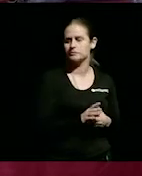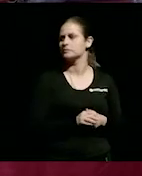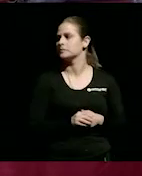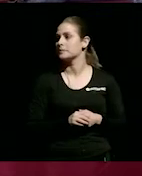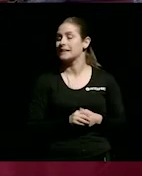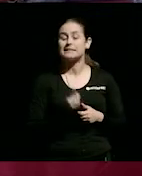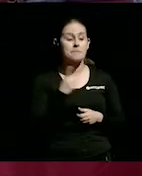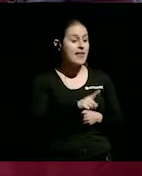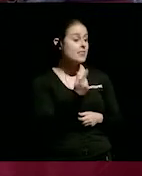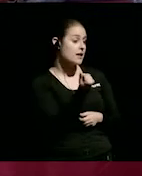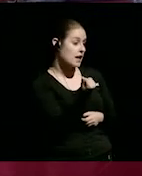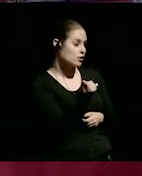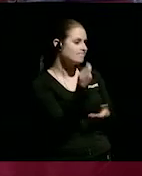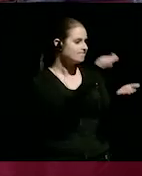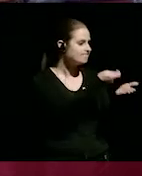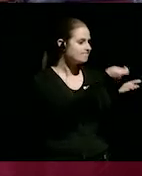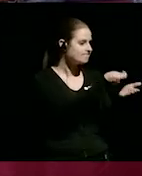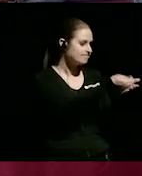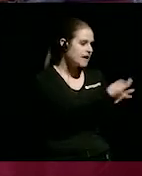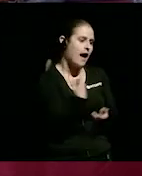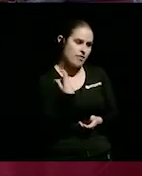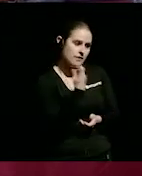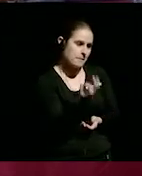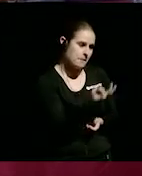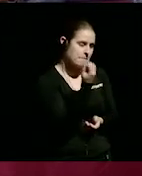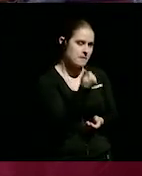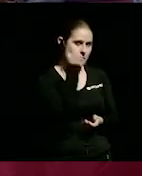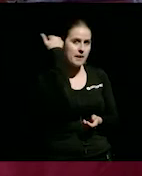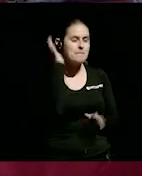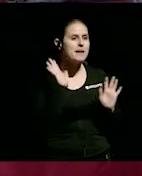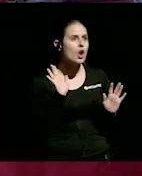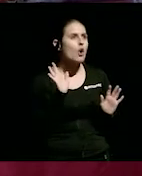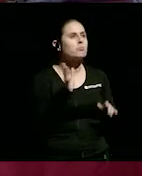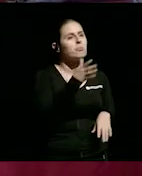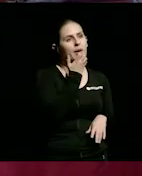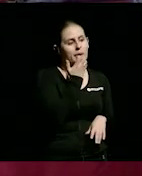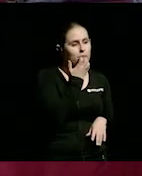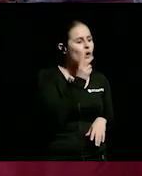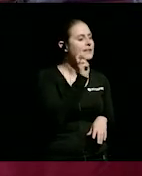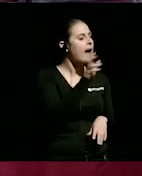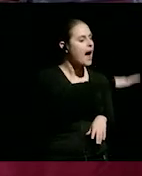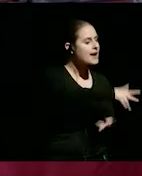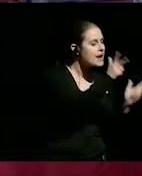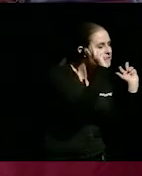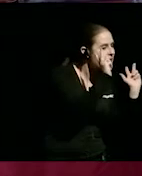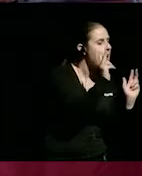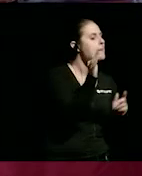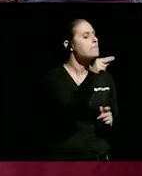hay que poner más dinero, pero se intenta poner al aire libre unos baños, unos aseos, buscar un